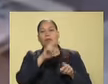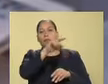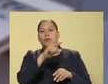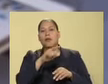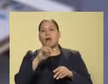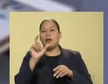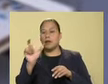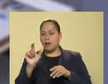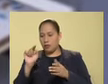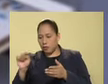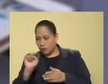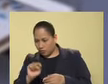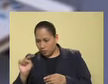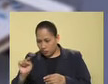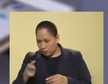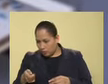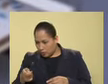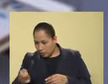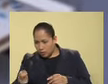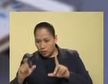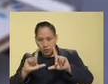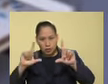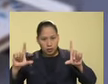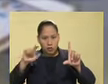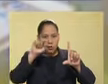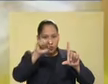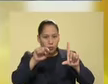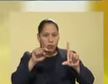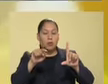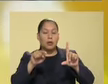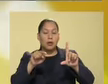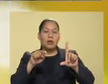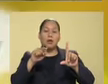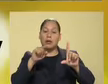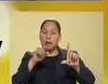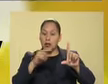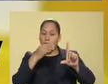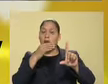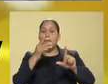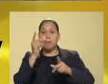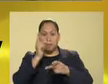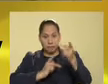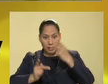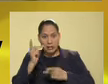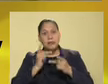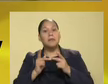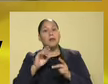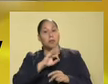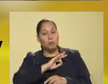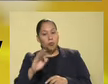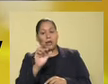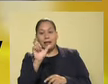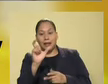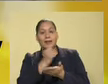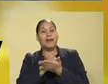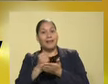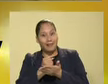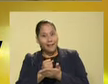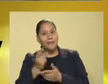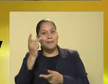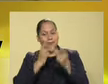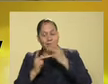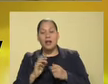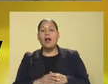y ¿qué te dice en la pantalla? Tiene preautorizada una tarjeta de crédito o tiene